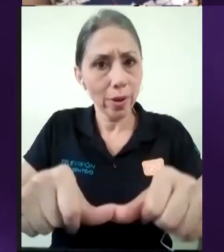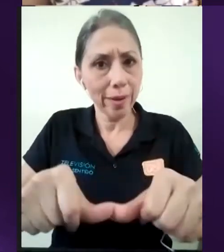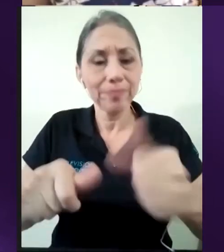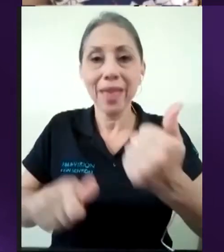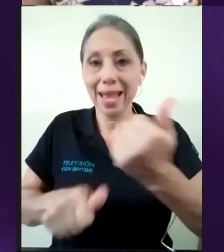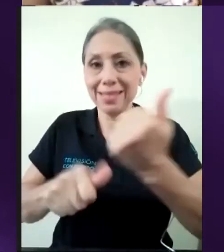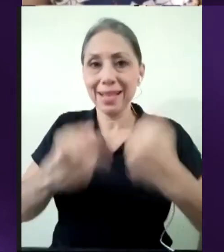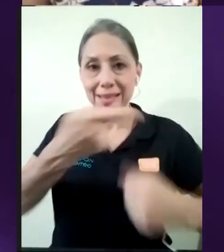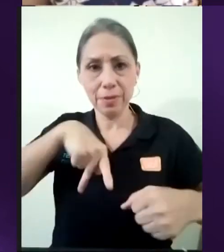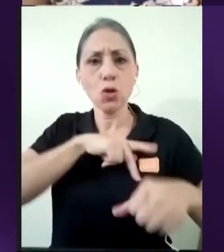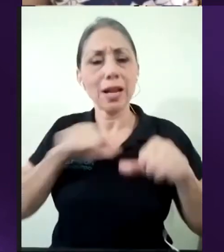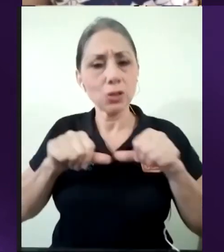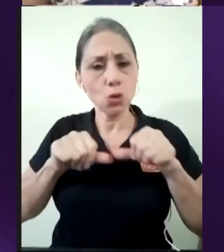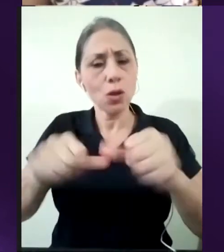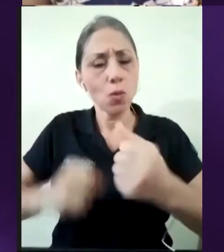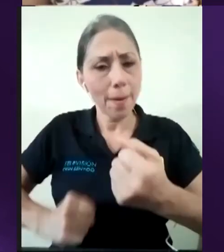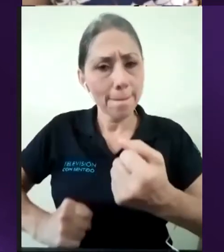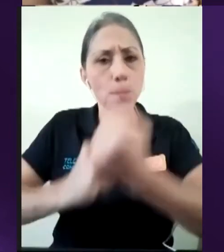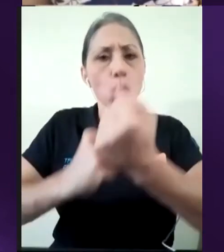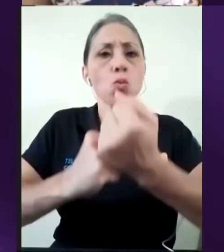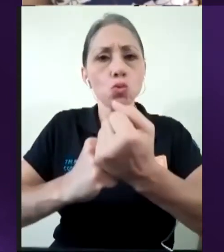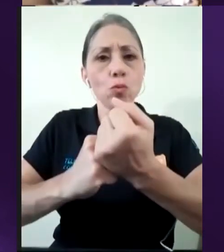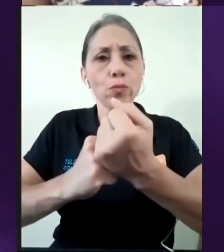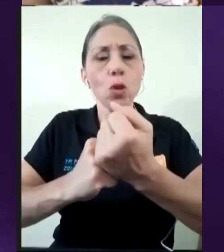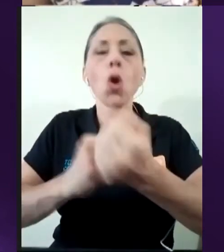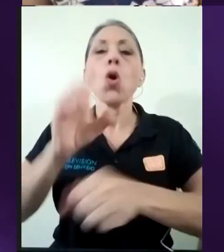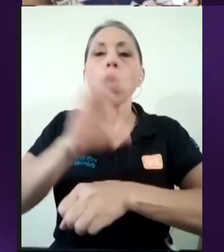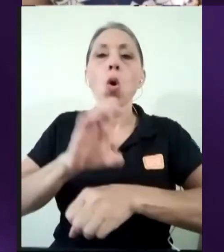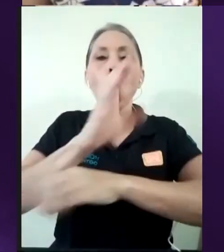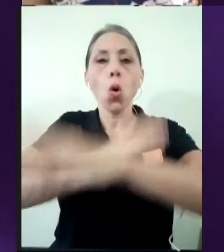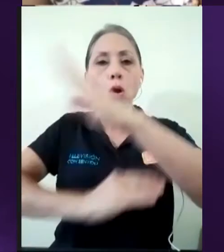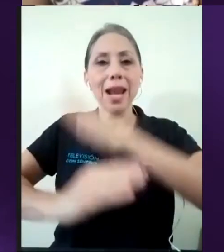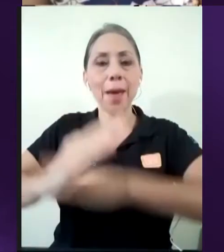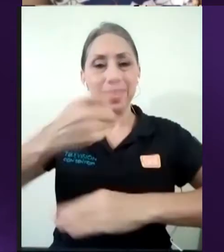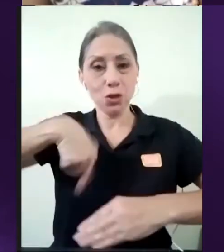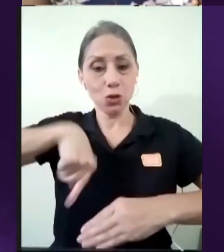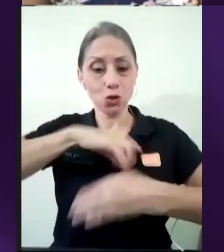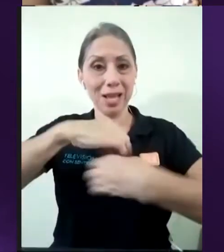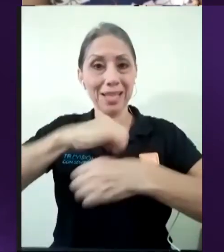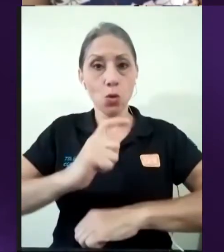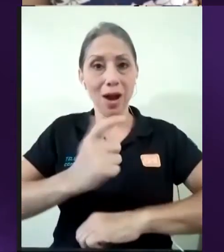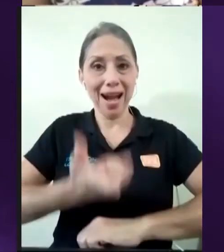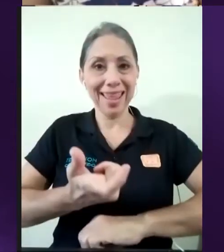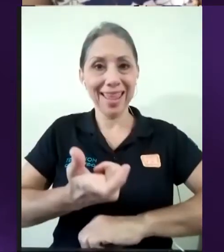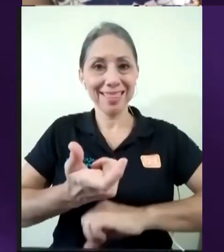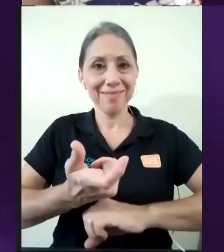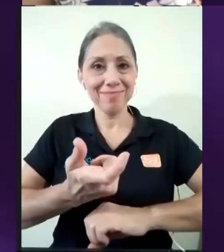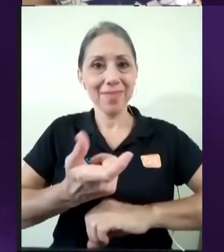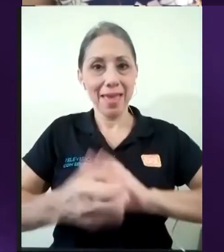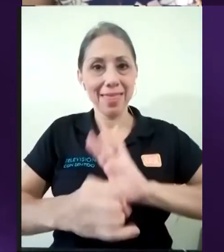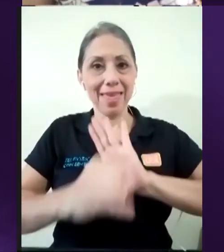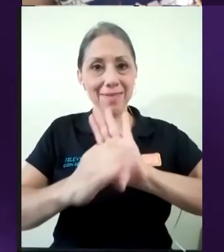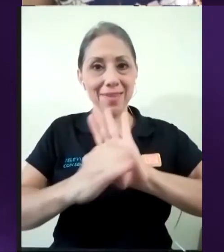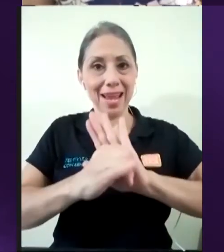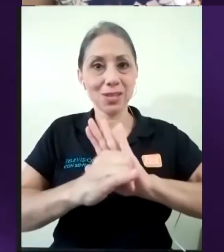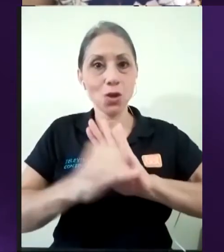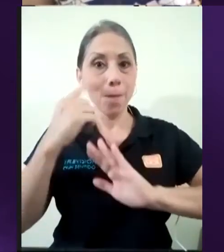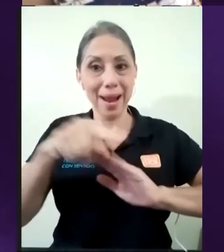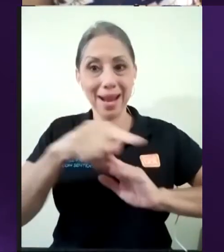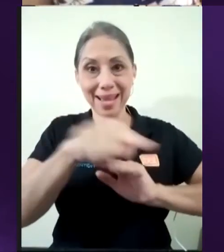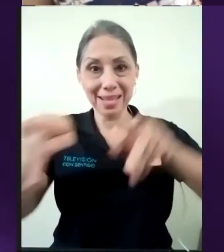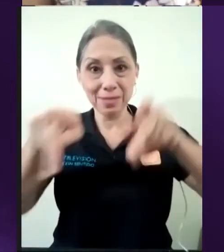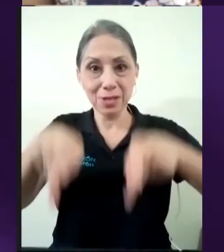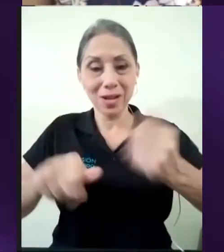este momento desde CONAPDIS estamos haciendo un carnet de identificación para esos asistentes personales para que puedan